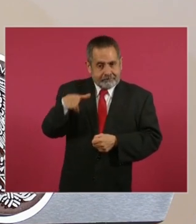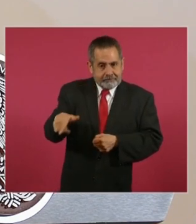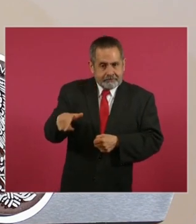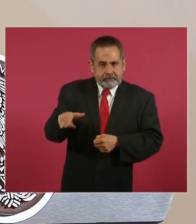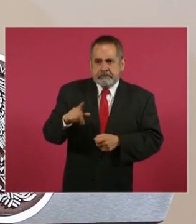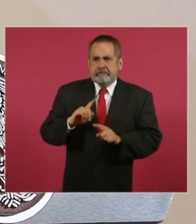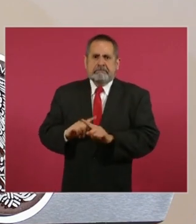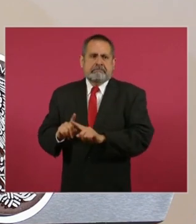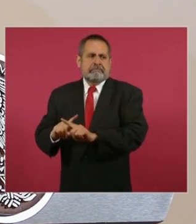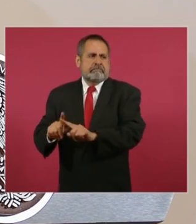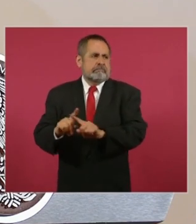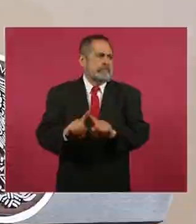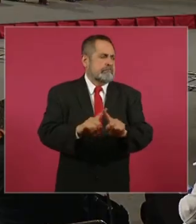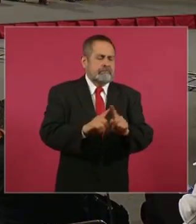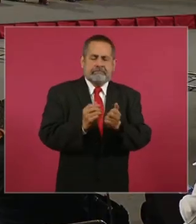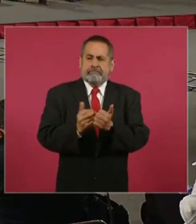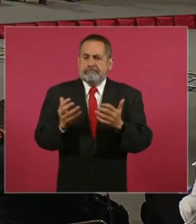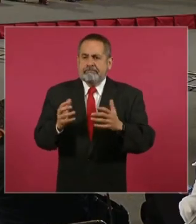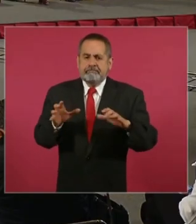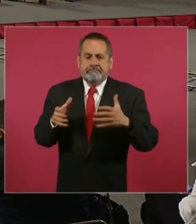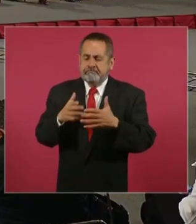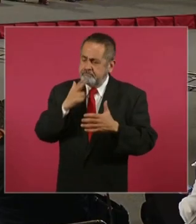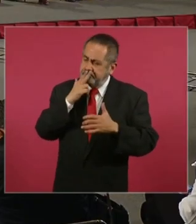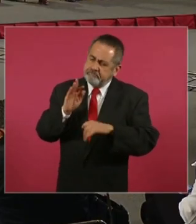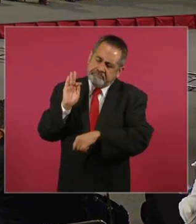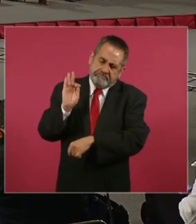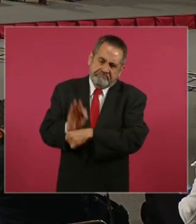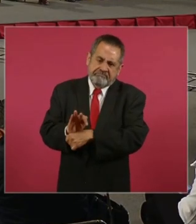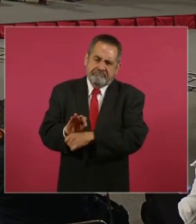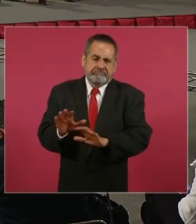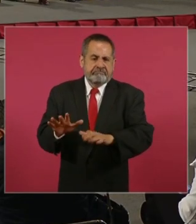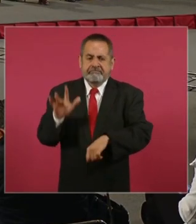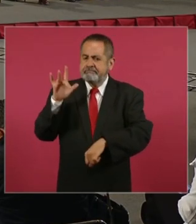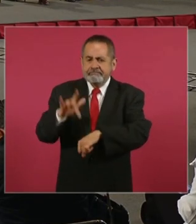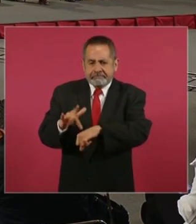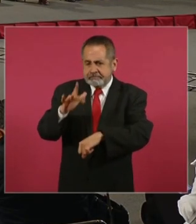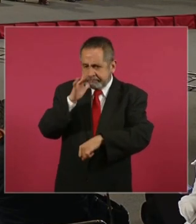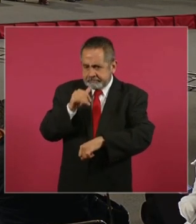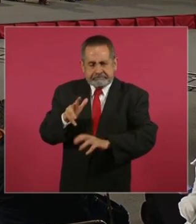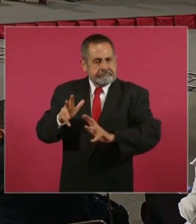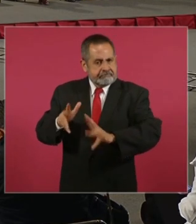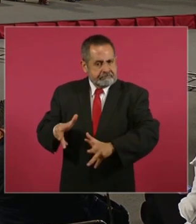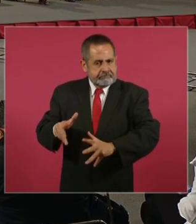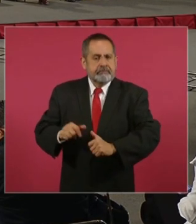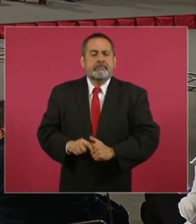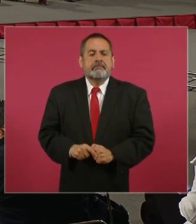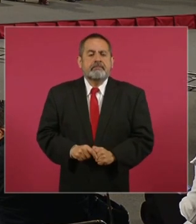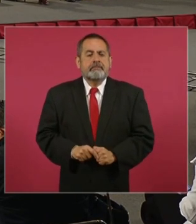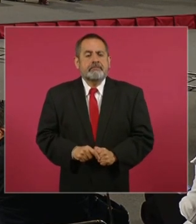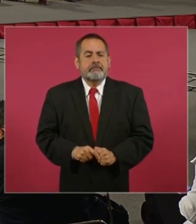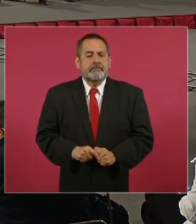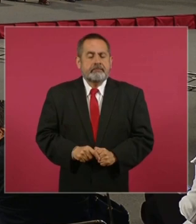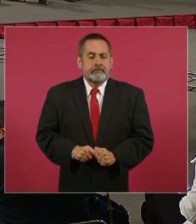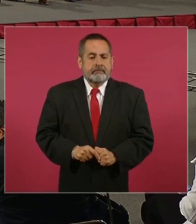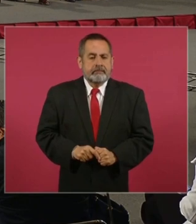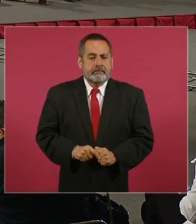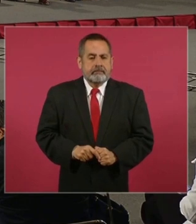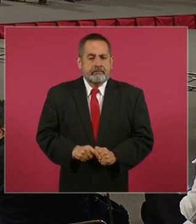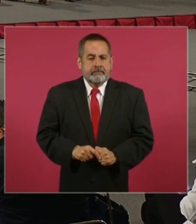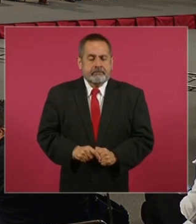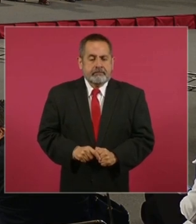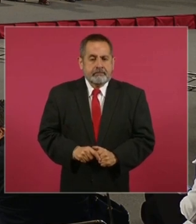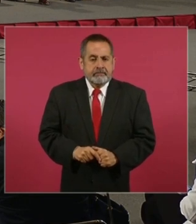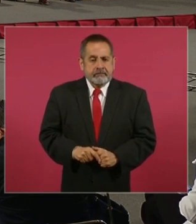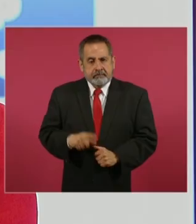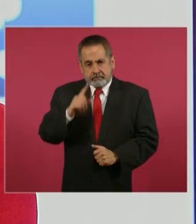la biodiversidad. La siguiente, por favor. Y con esto podemos revisar